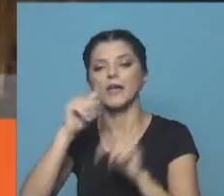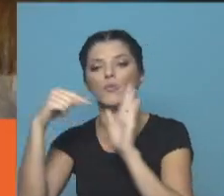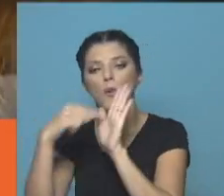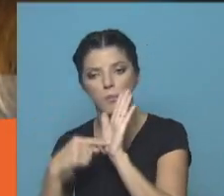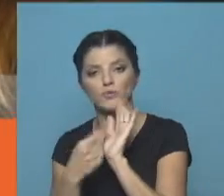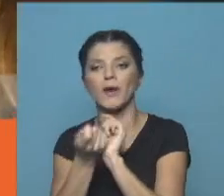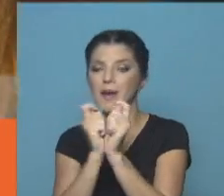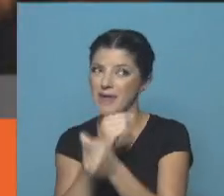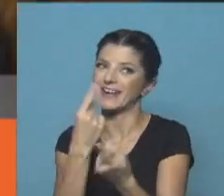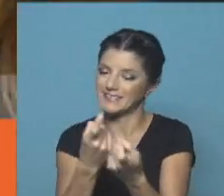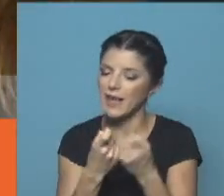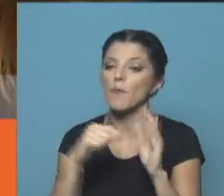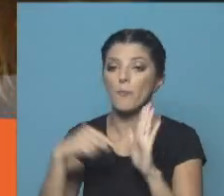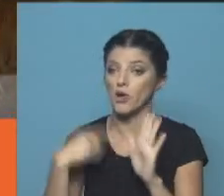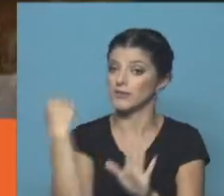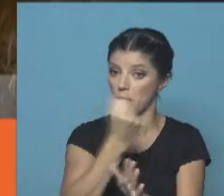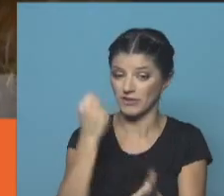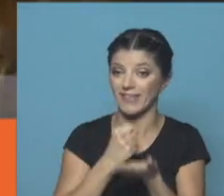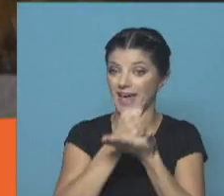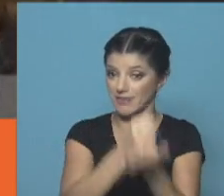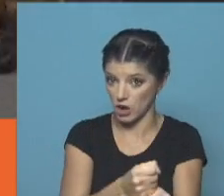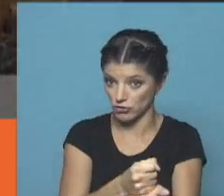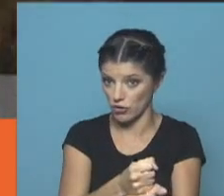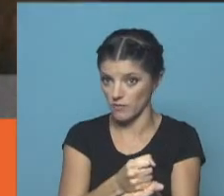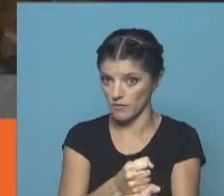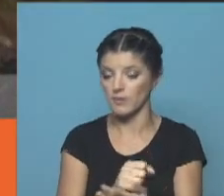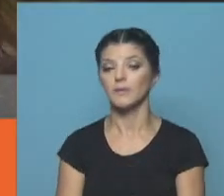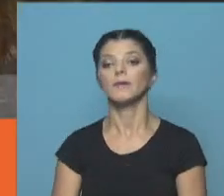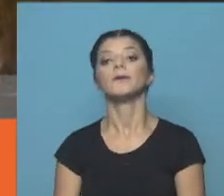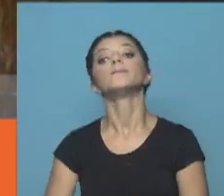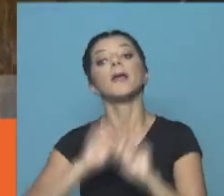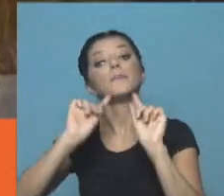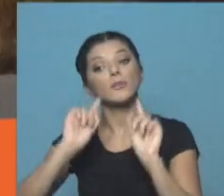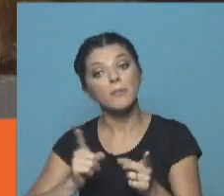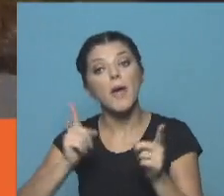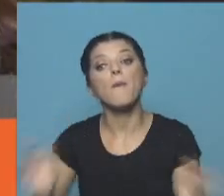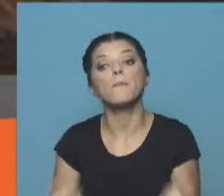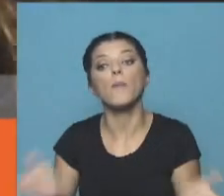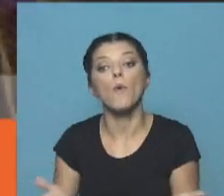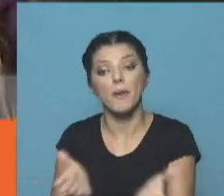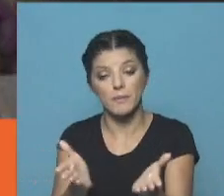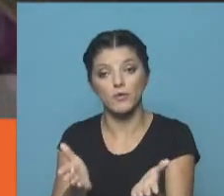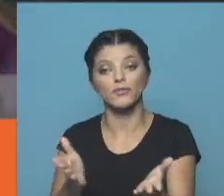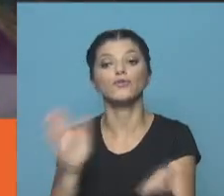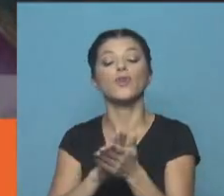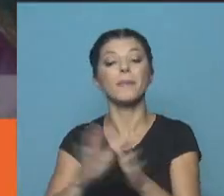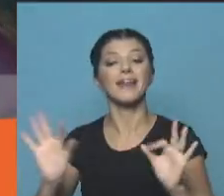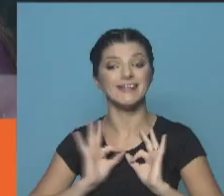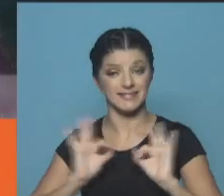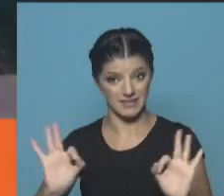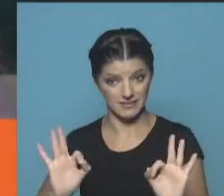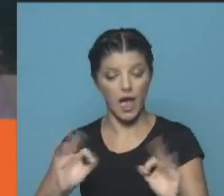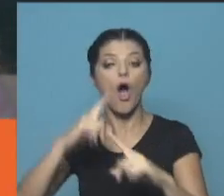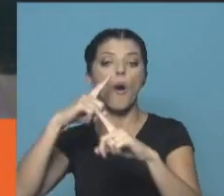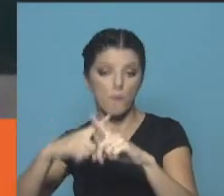que es necesario hacerle, es muy importante. Y también en esta línea promovemos una modificación del régimen de licencias actual, licencias